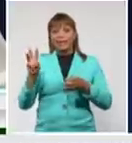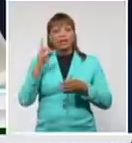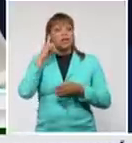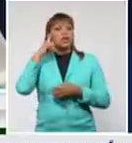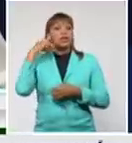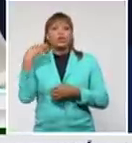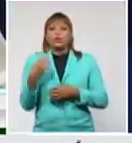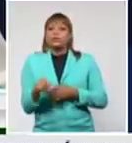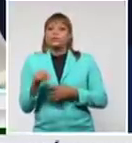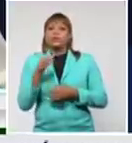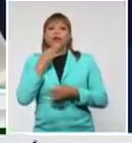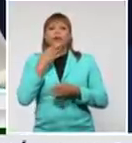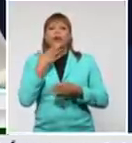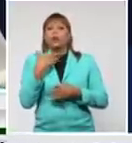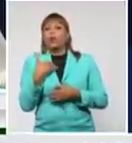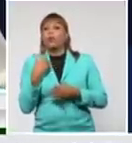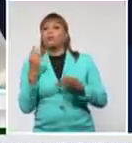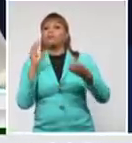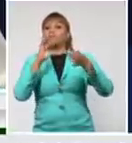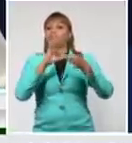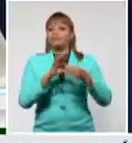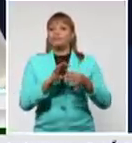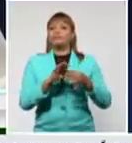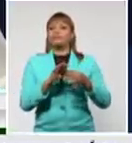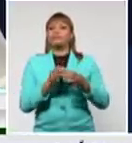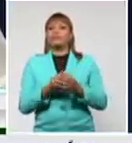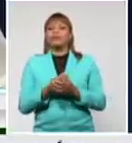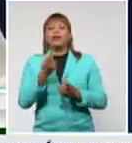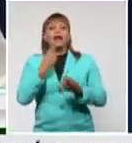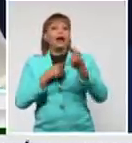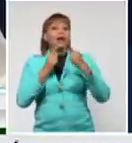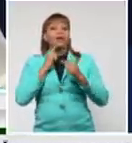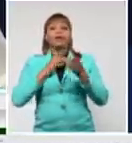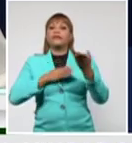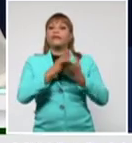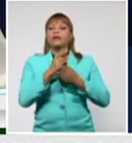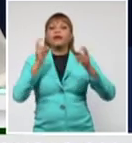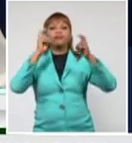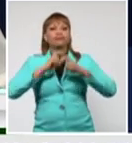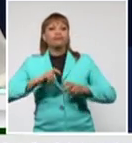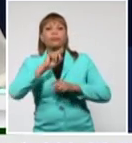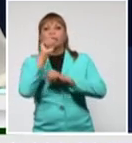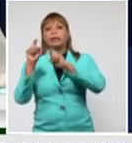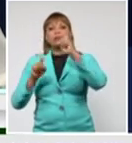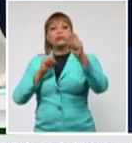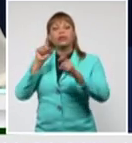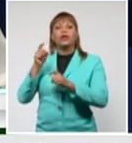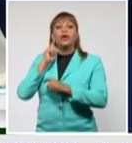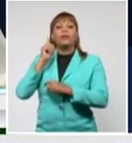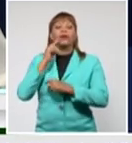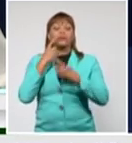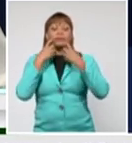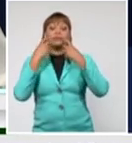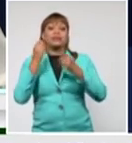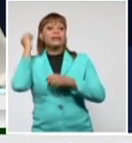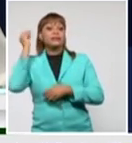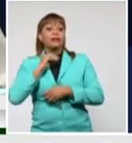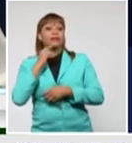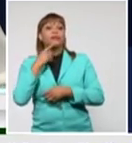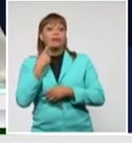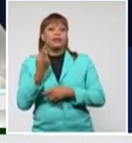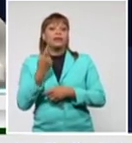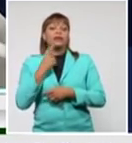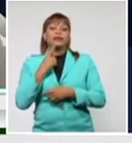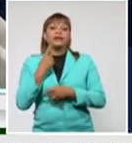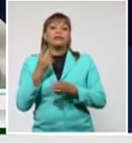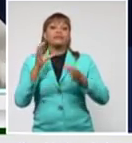precisar la fuente de infección, aunque se sigue buscando por la importancia que ustedes ya conocen, y